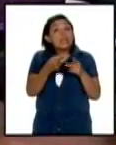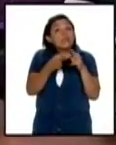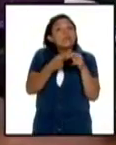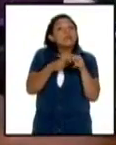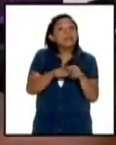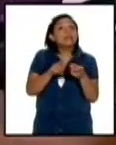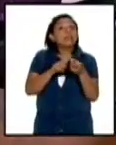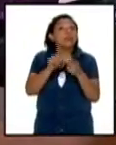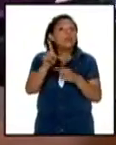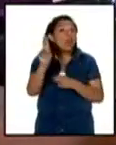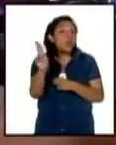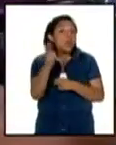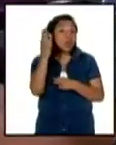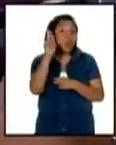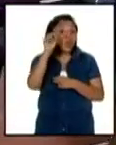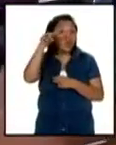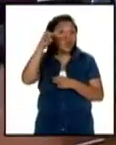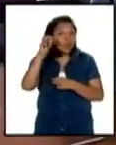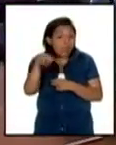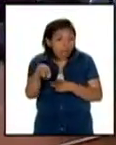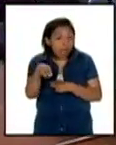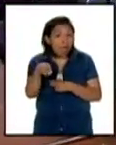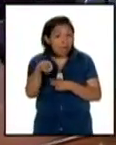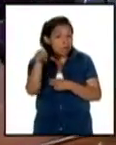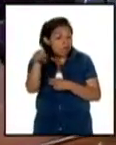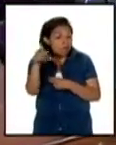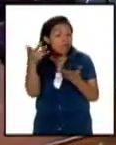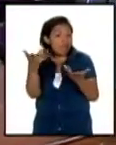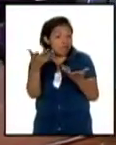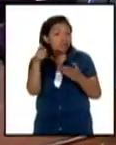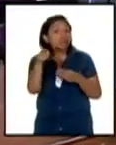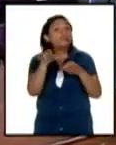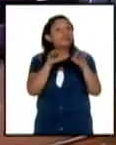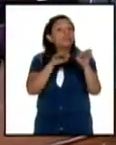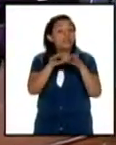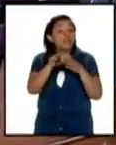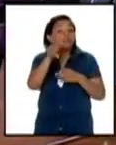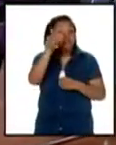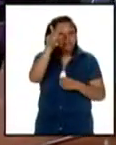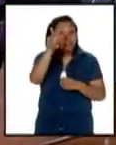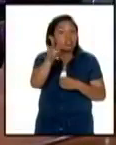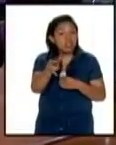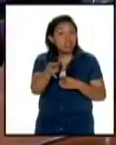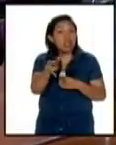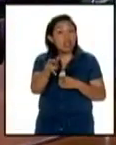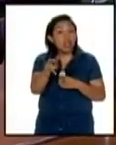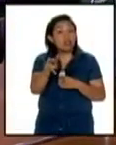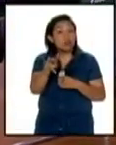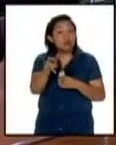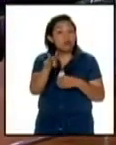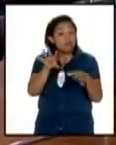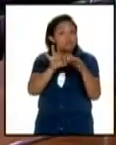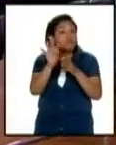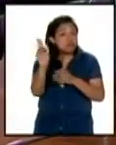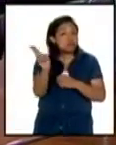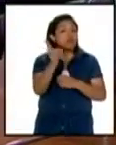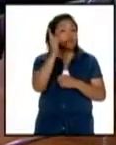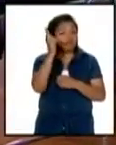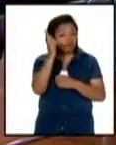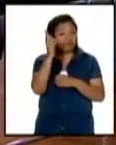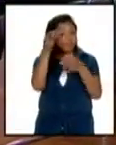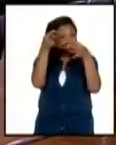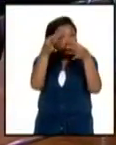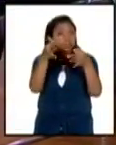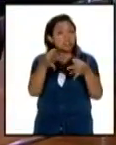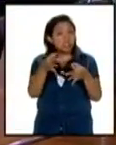de la Universidad Nacional Autónoma de México, en un trabajo verdaderamente de extensión universitaria, en un trabajo de